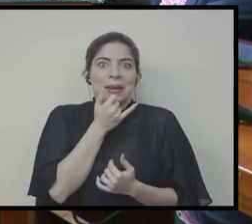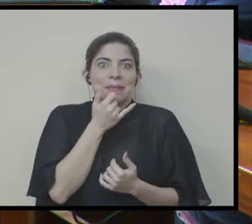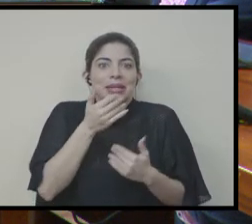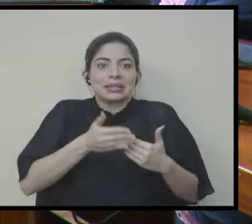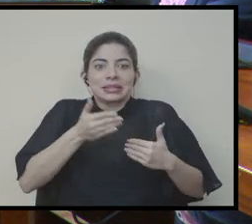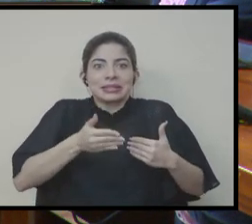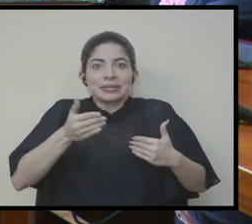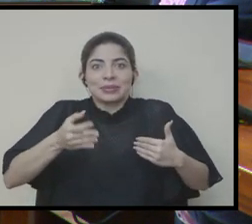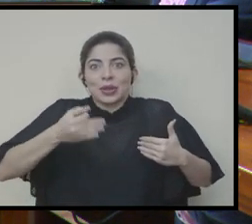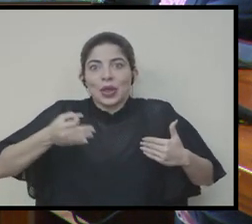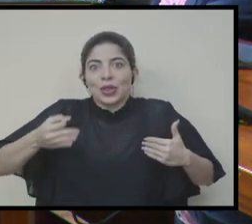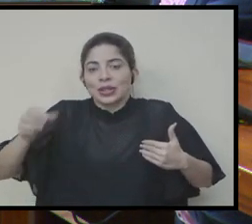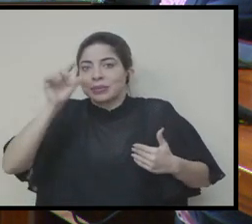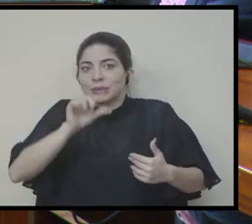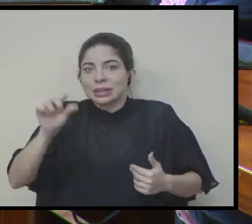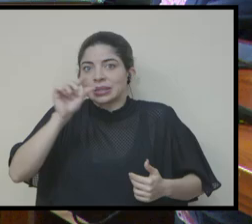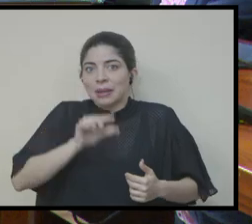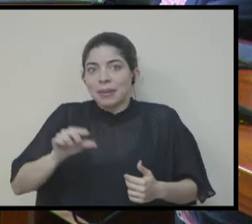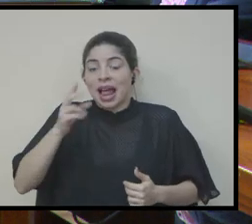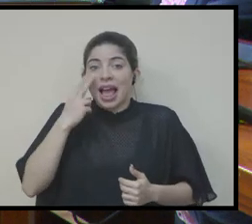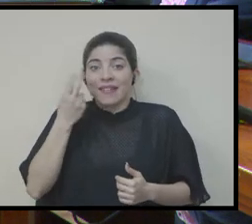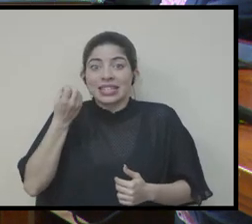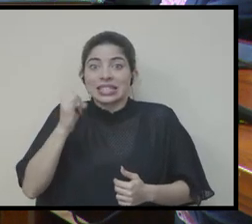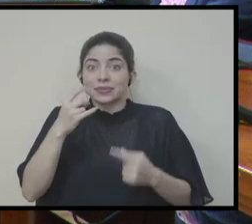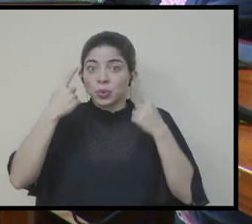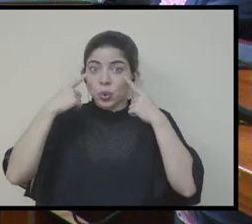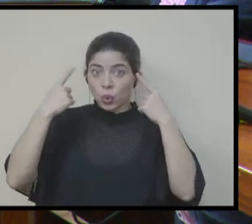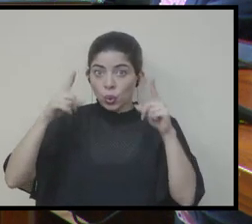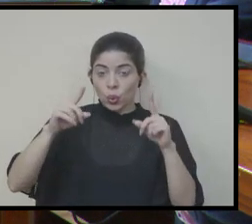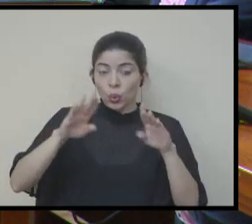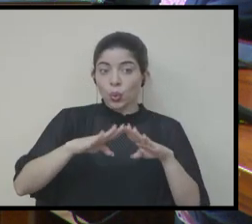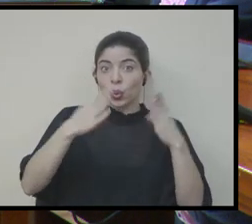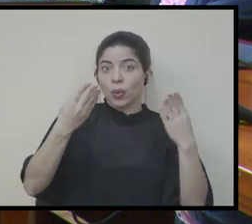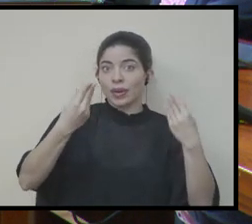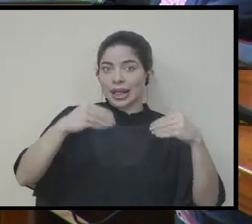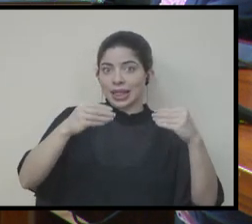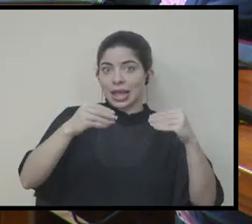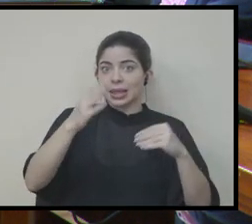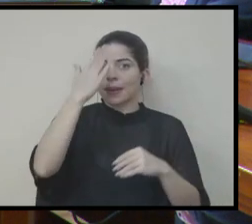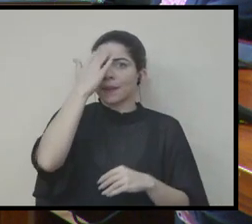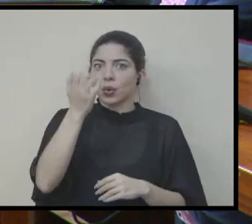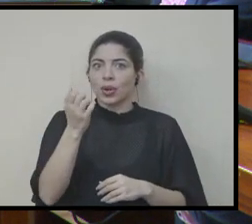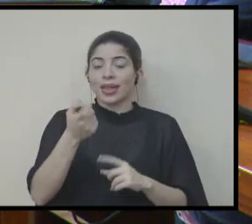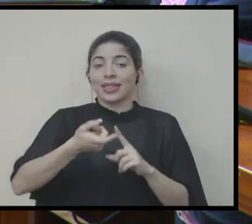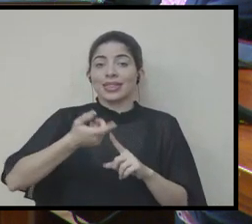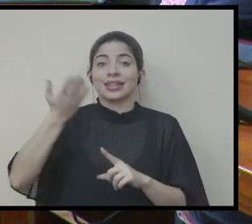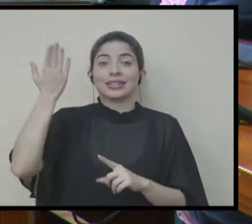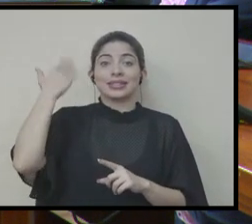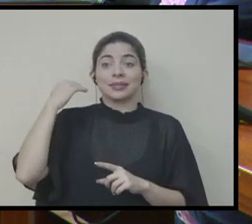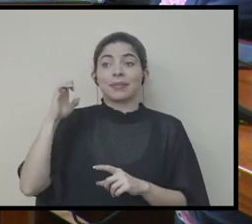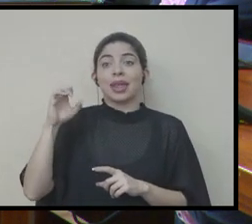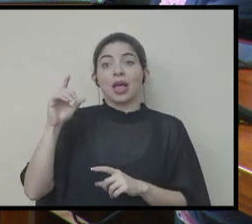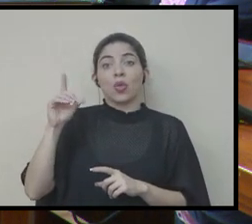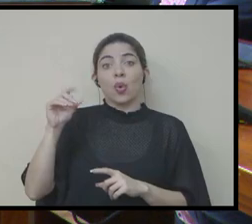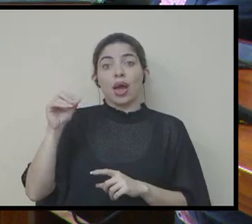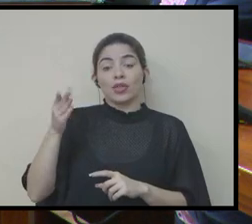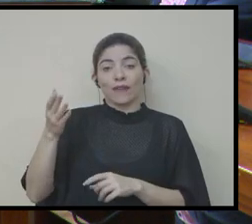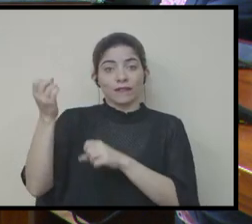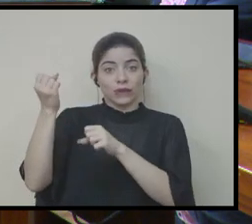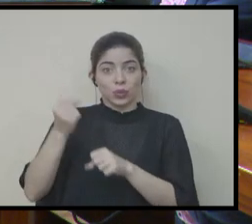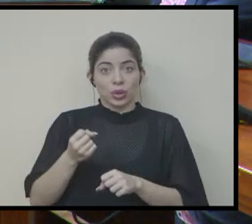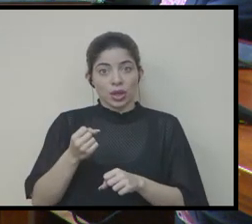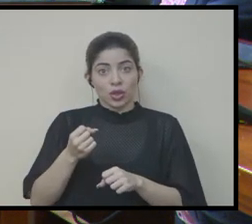pasando día a día, semana a semana, a ver si logramos abrir la tienda, porque desde que don Eduardo, el